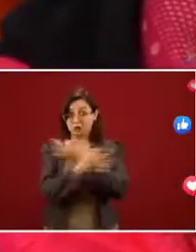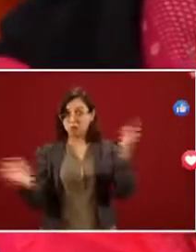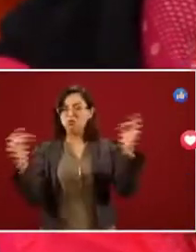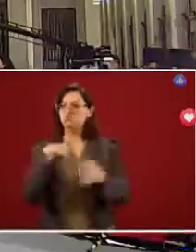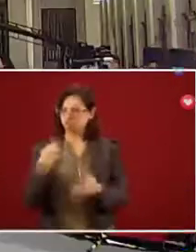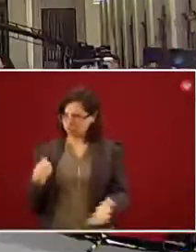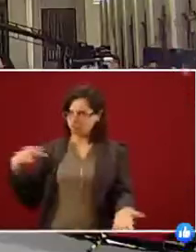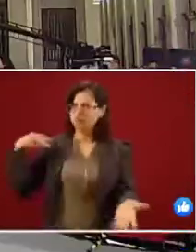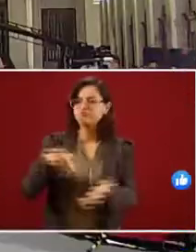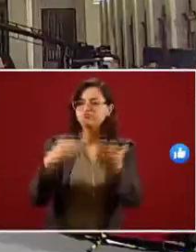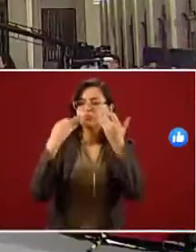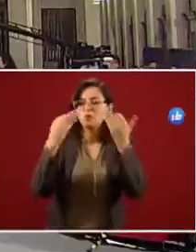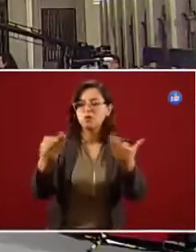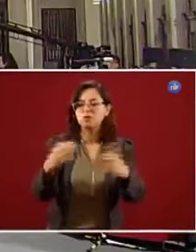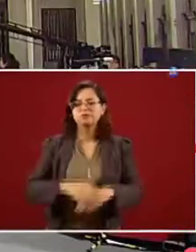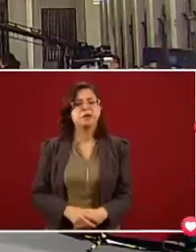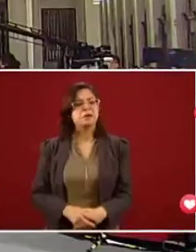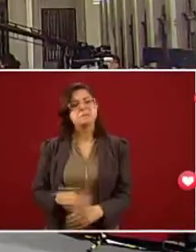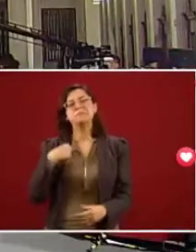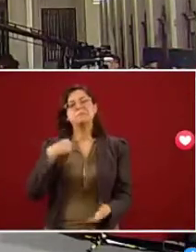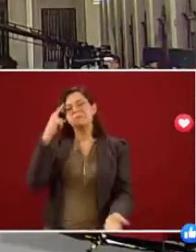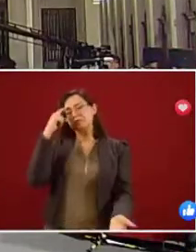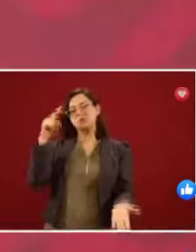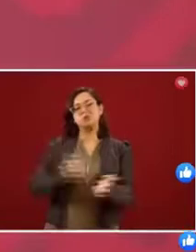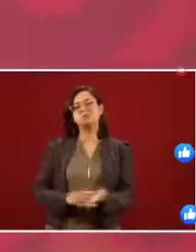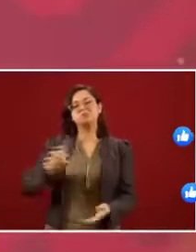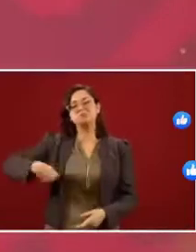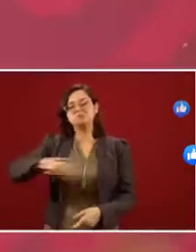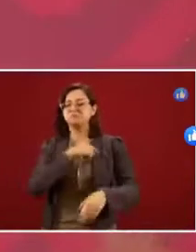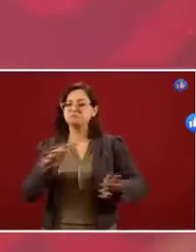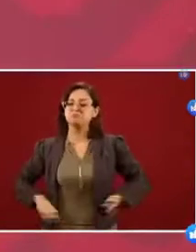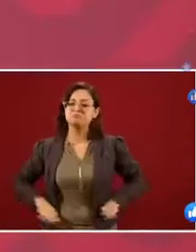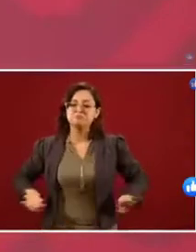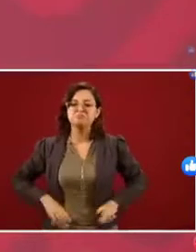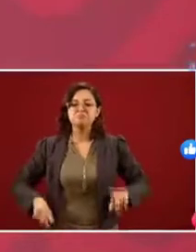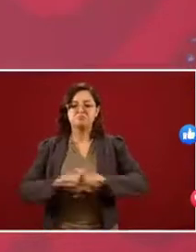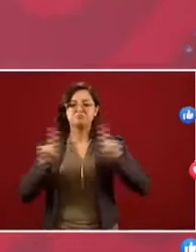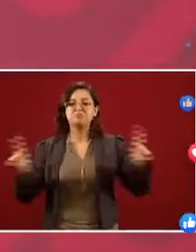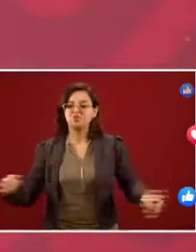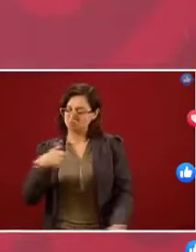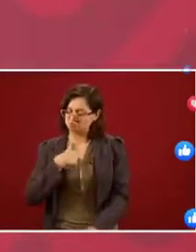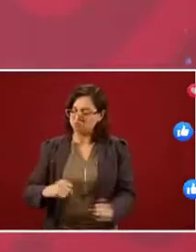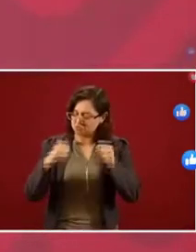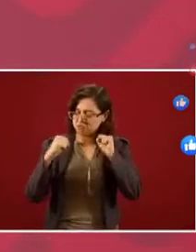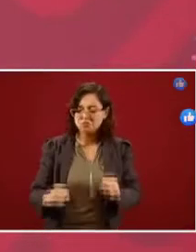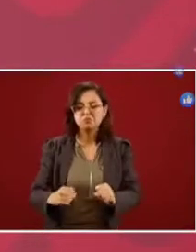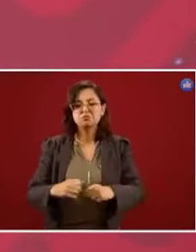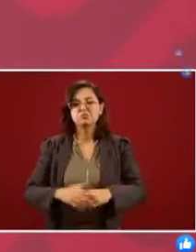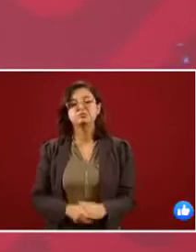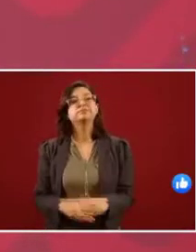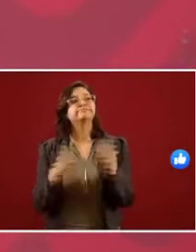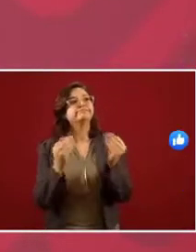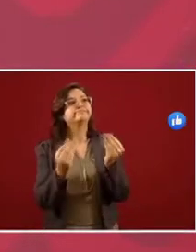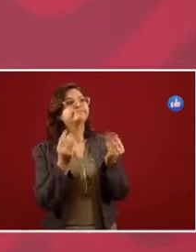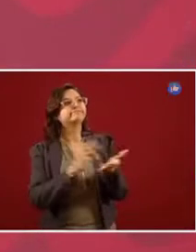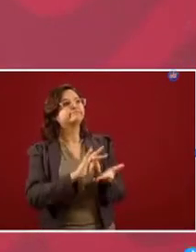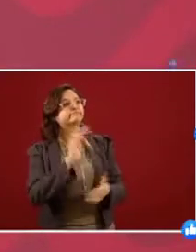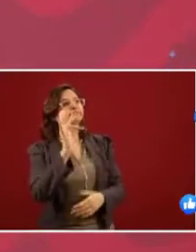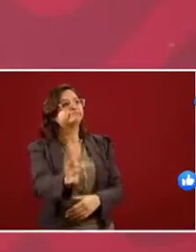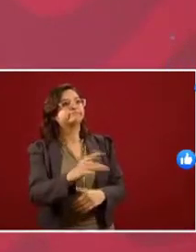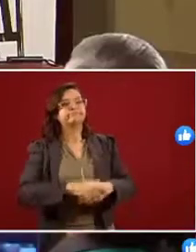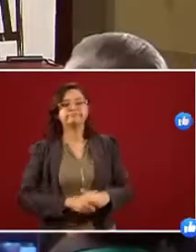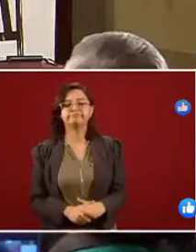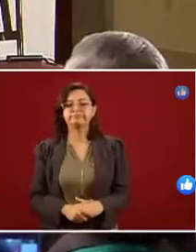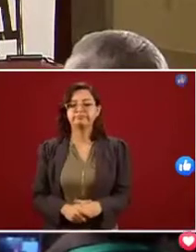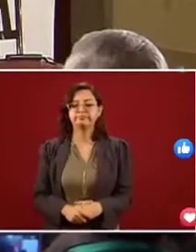eso no va a pasar no va a pasar porque no somos iguales eso te lo puedo garantizar y